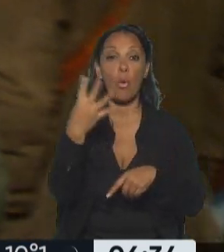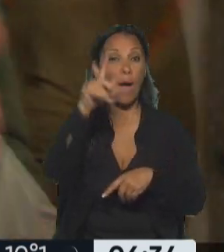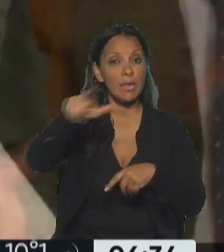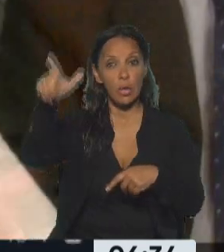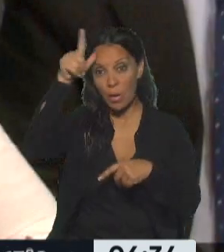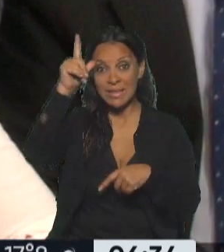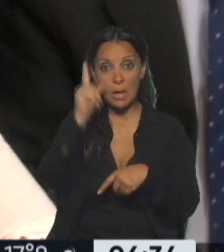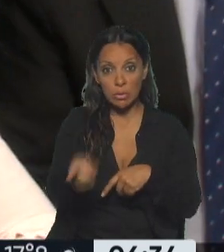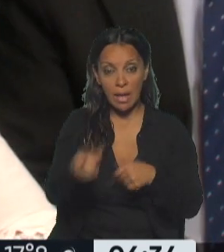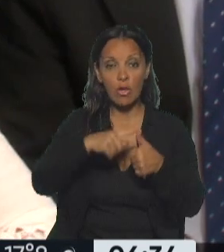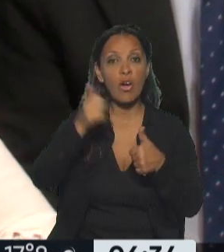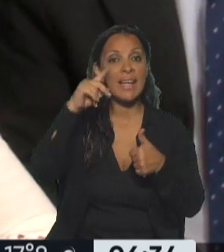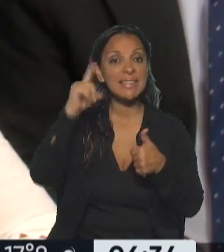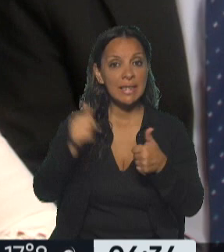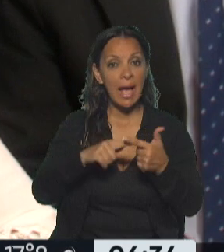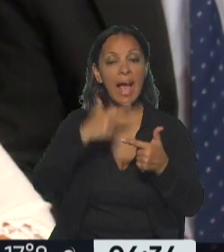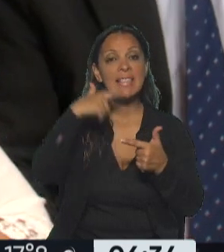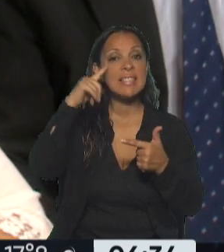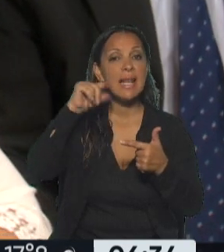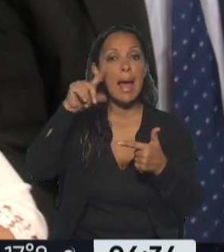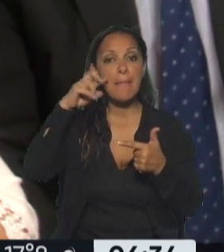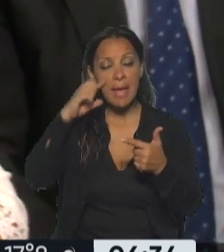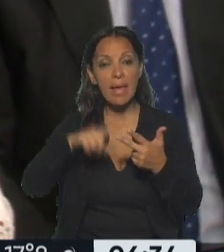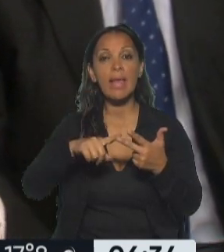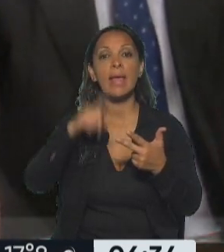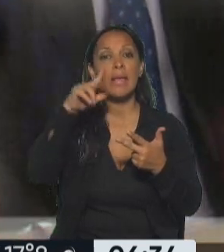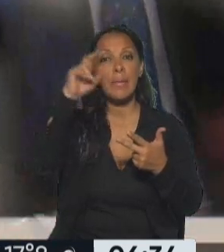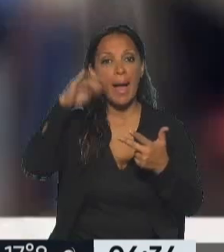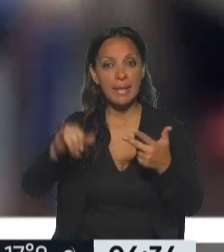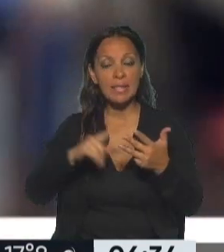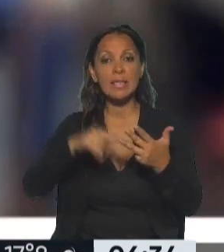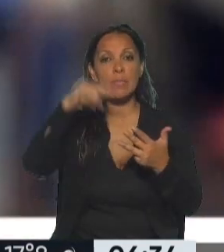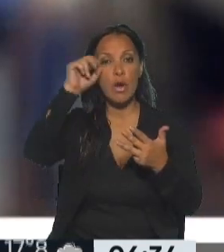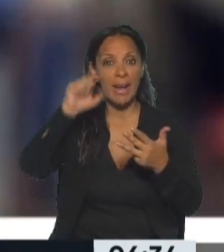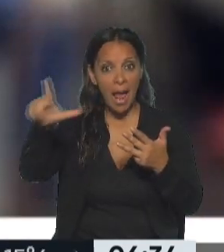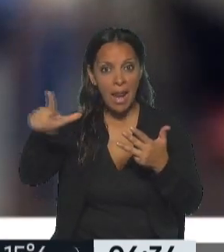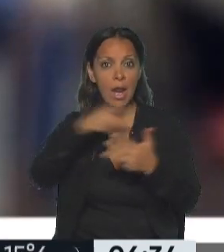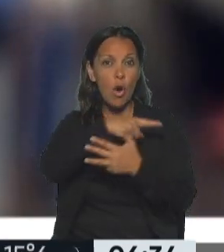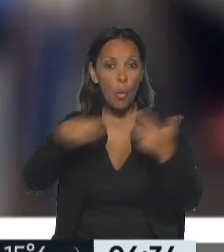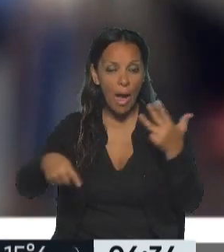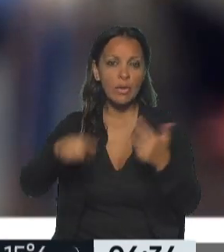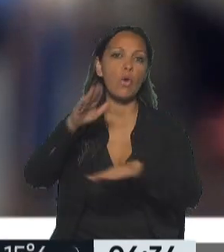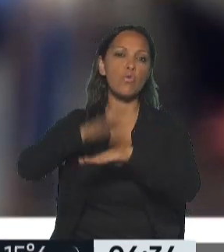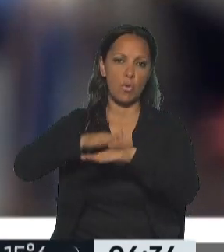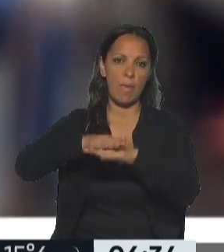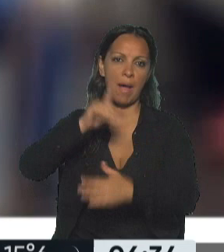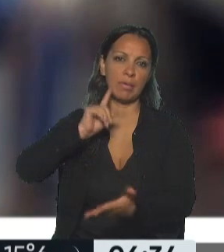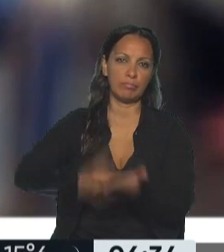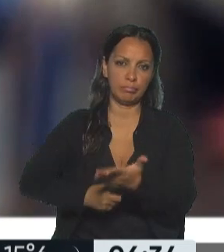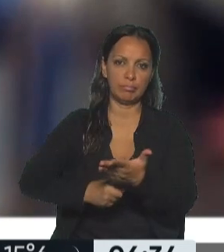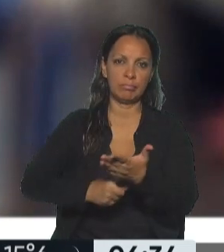imputados, García, Silapé, Ibáñez y Monreal, fueron encontrados culpables por el juzgado